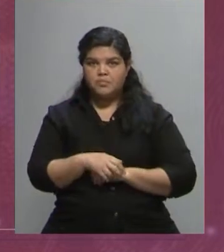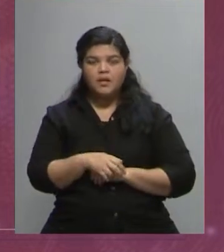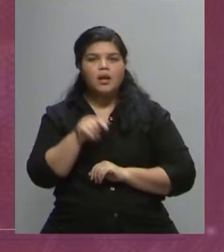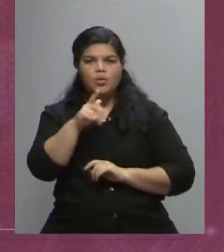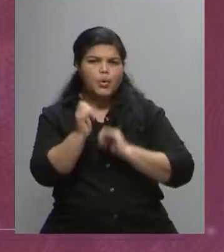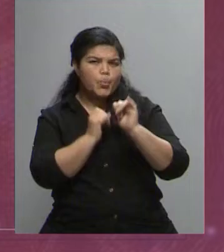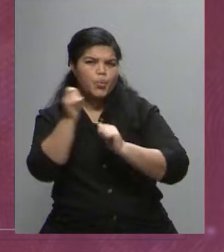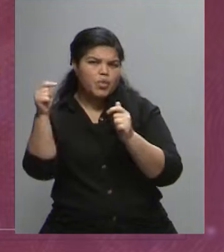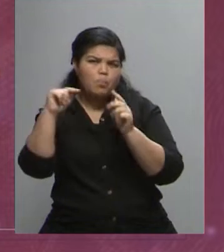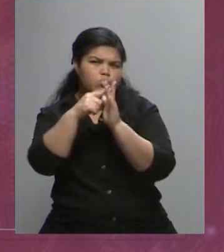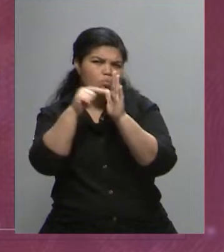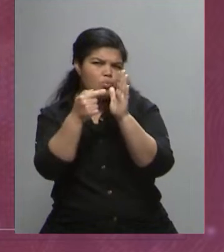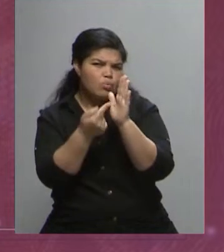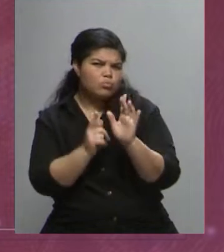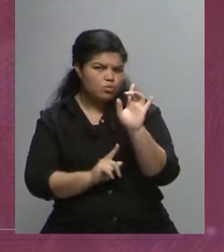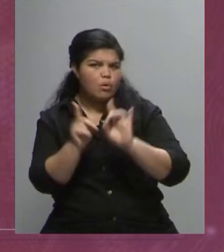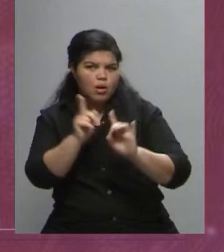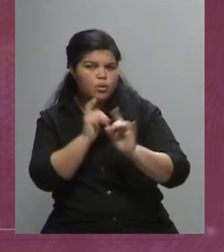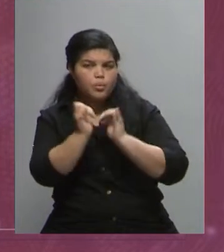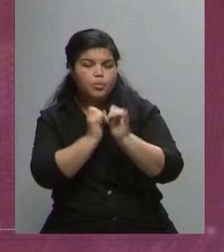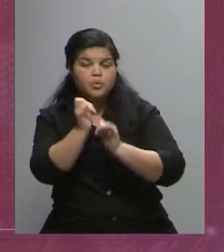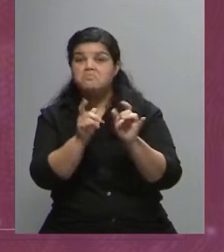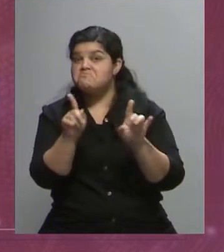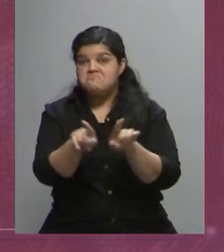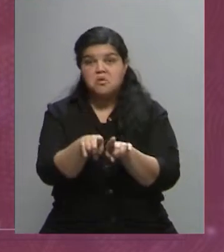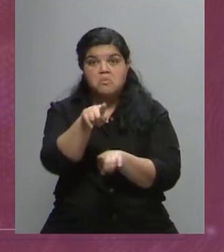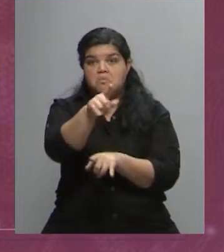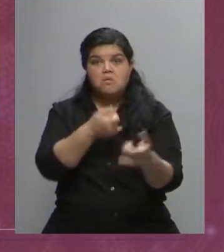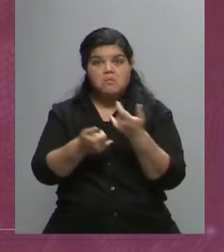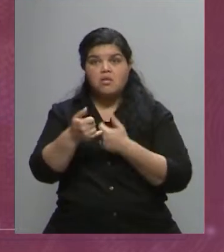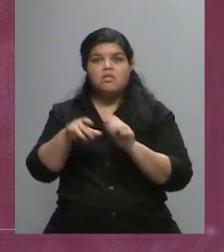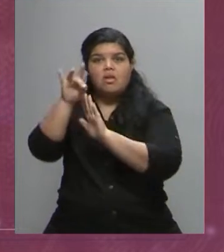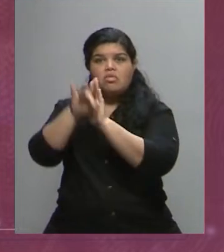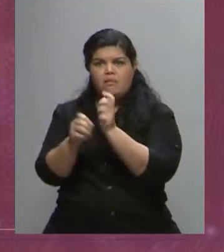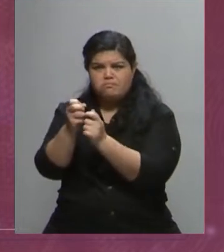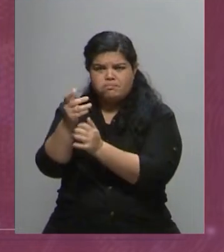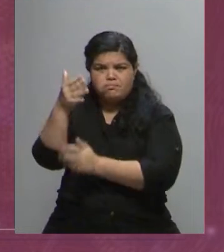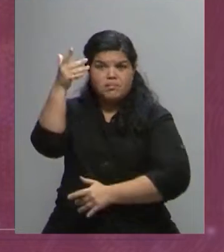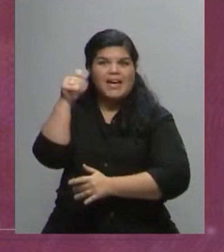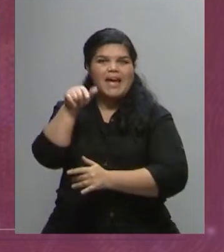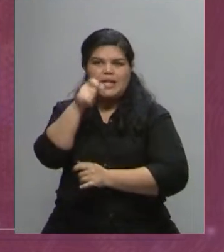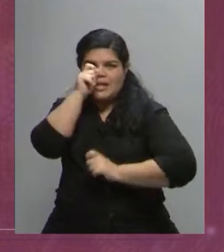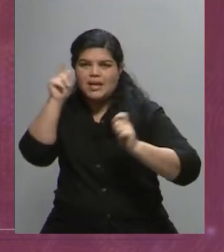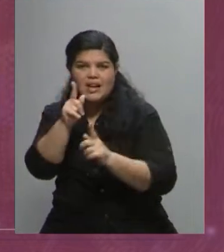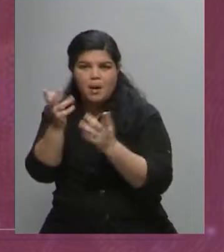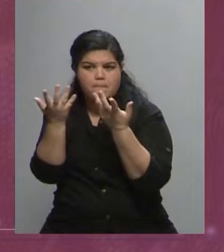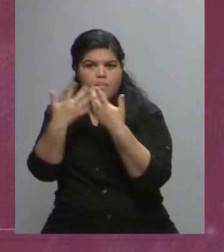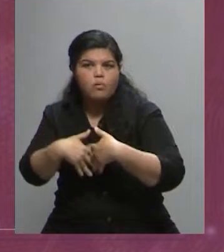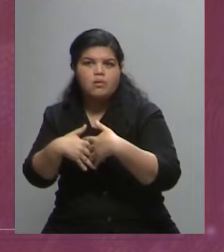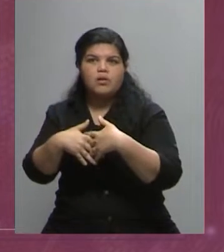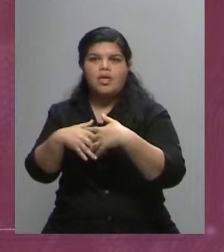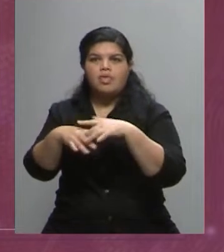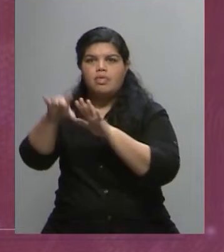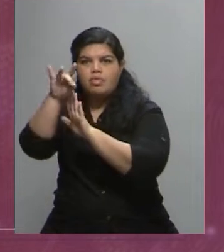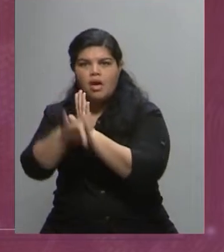cosas. Como decías vos recién, el fenómeno de Big Data es un fenómeno de datos masivos, instantáneos, que surgen de interactuar con